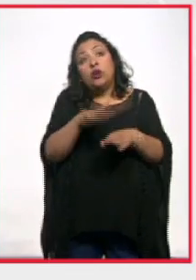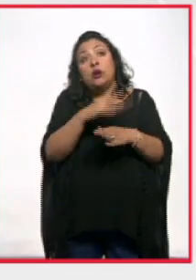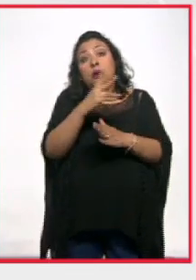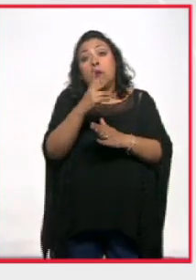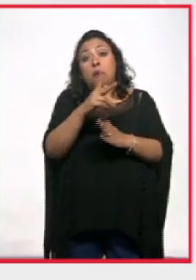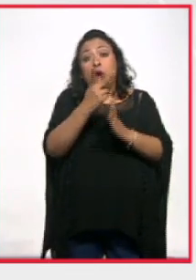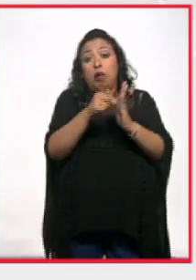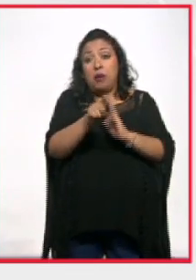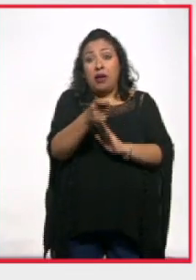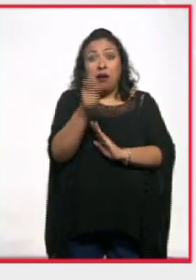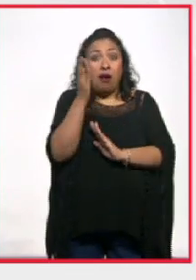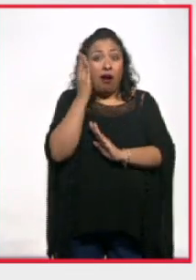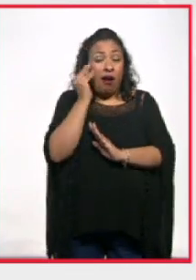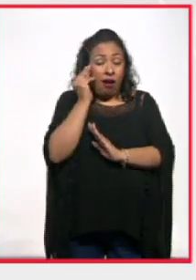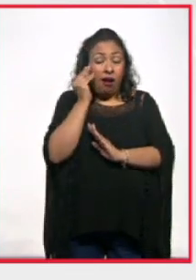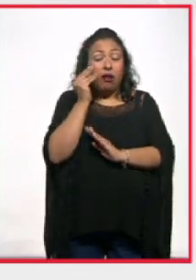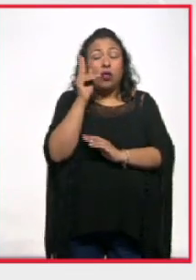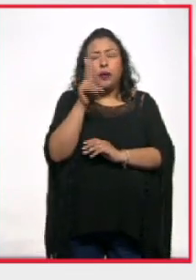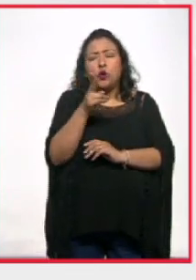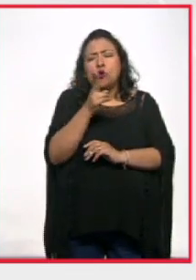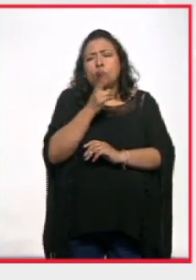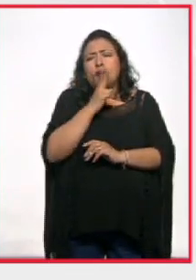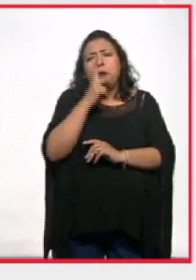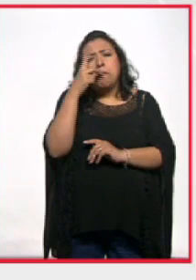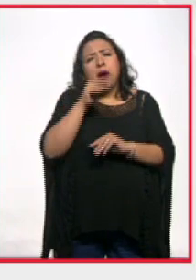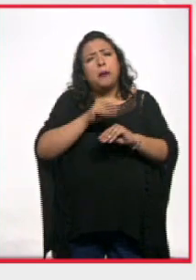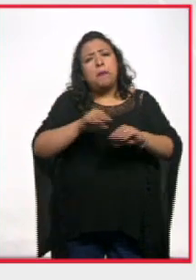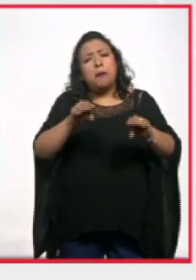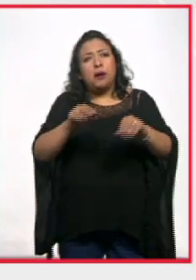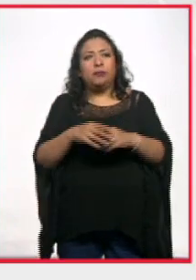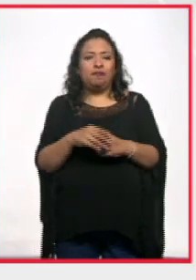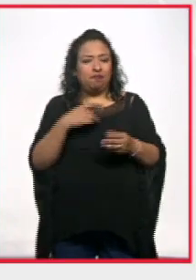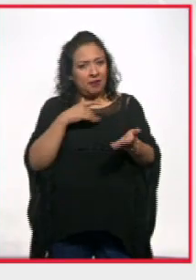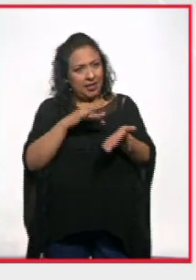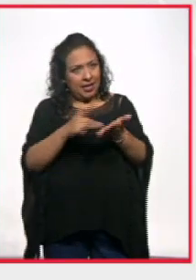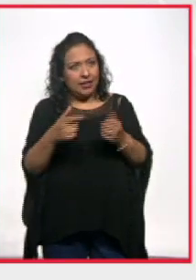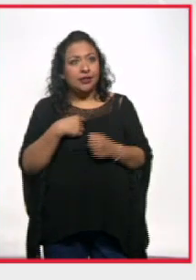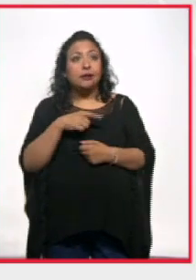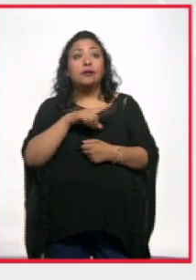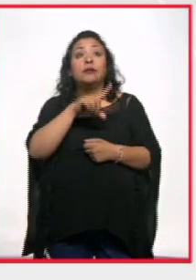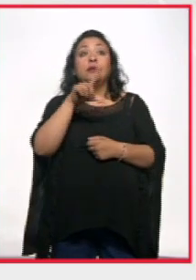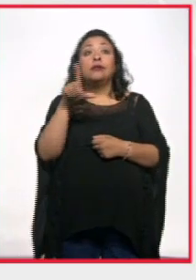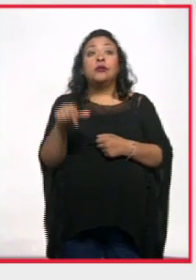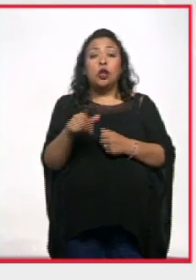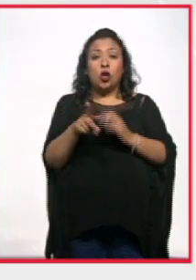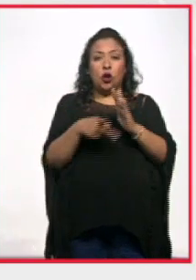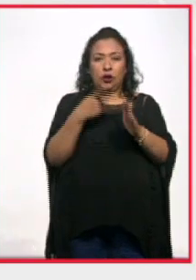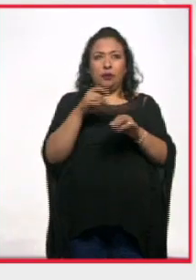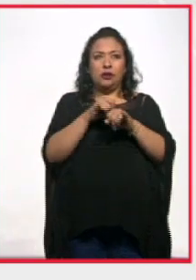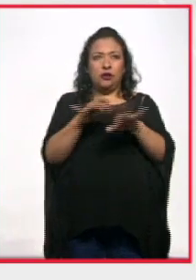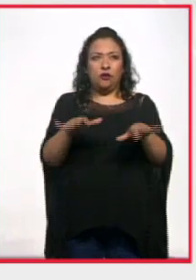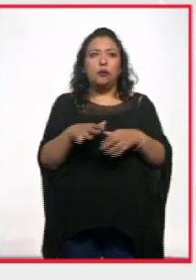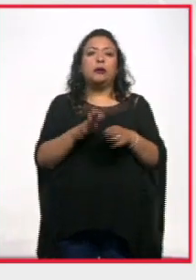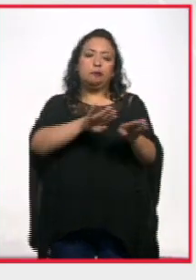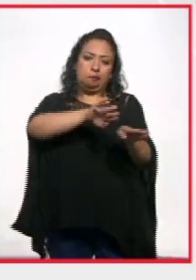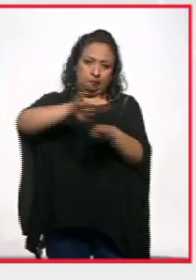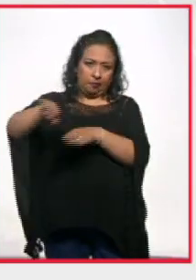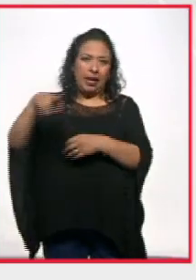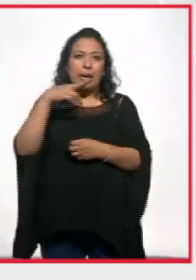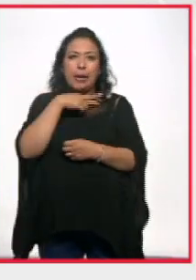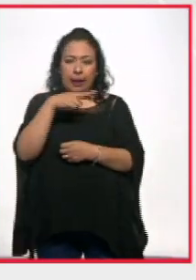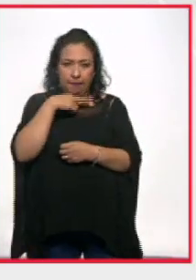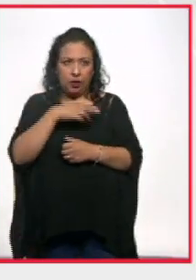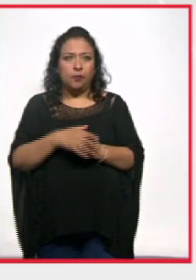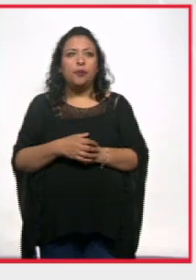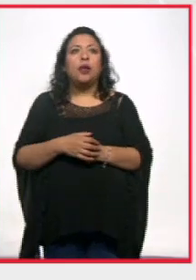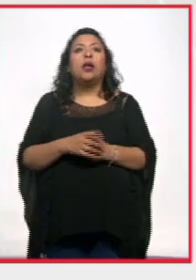programa de Ana es literalmente una joya de divulgación. Muchas gracias. Al rato, al final, repetimos los datos duros. Ahora, rápidamente, ya